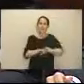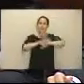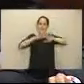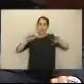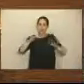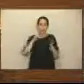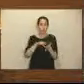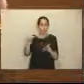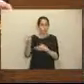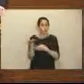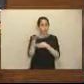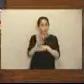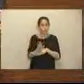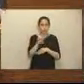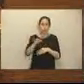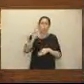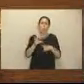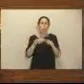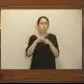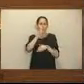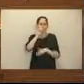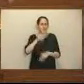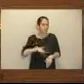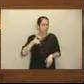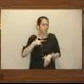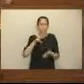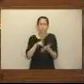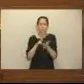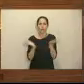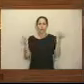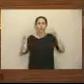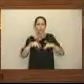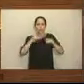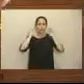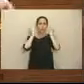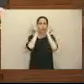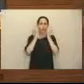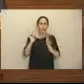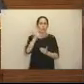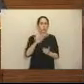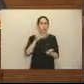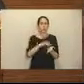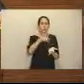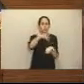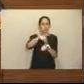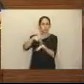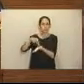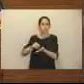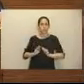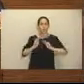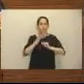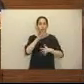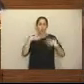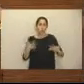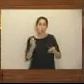usted o el Partido Socialista en general, en convenciones, en congresos o en las apariciones de su actual